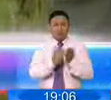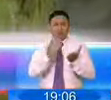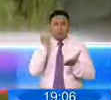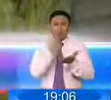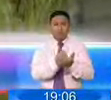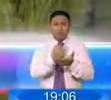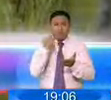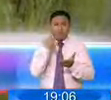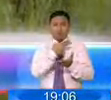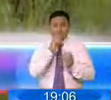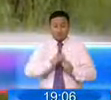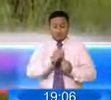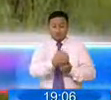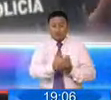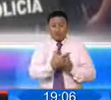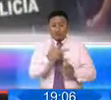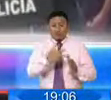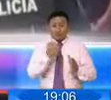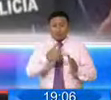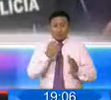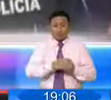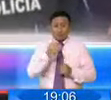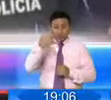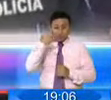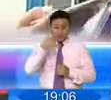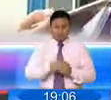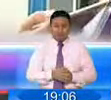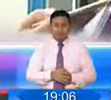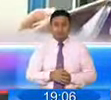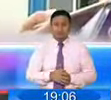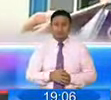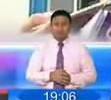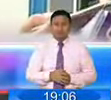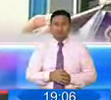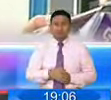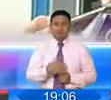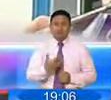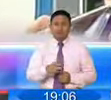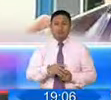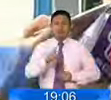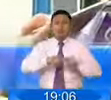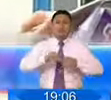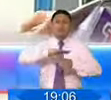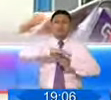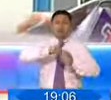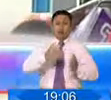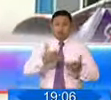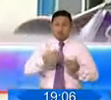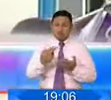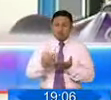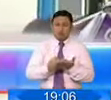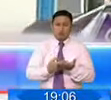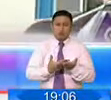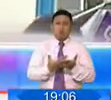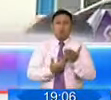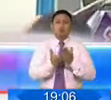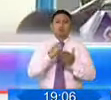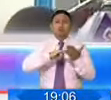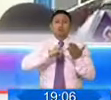y extraer información de teléfonos celulares. Me reuní ya con algunos embajadores para incorporar la